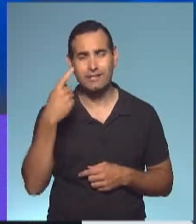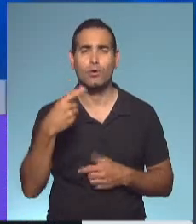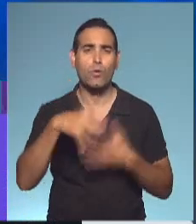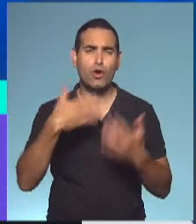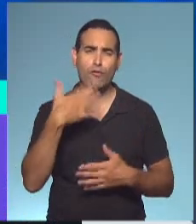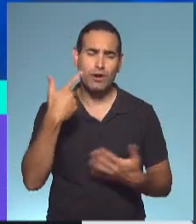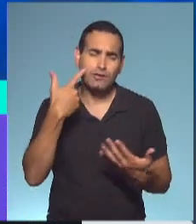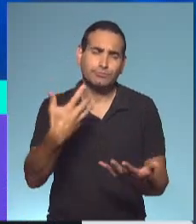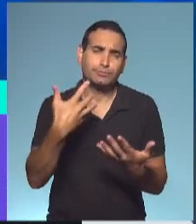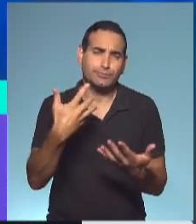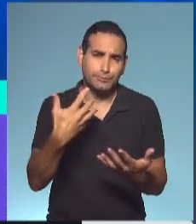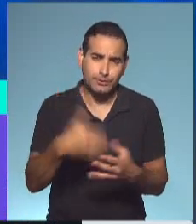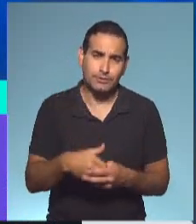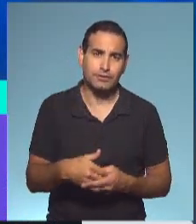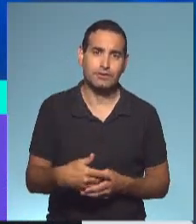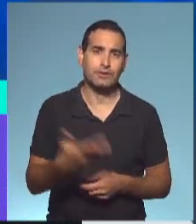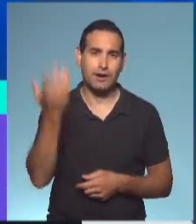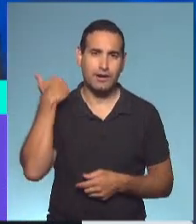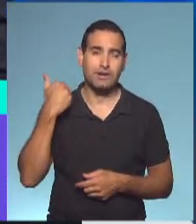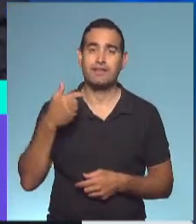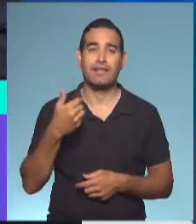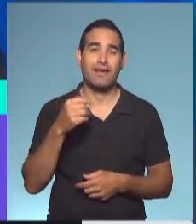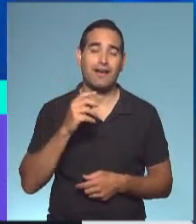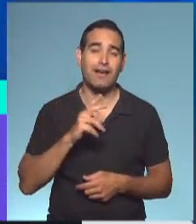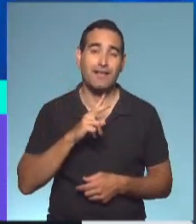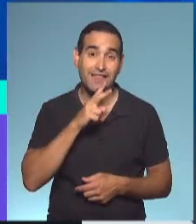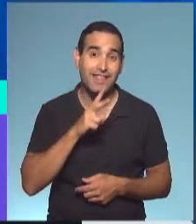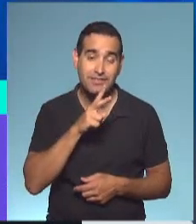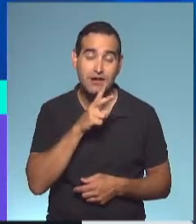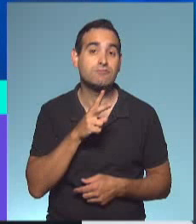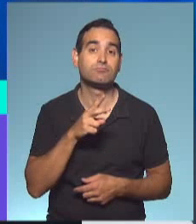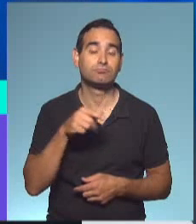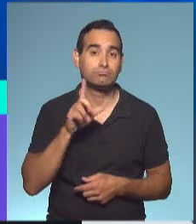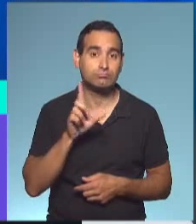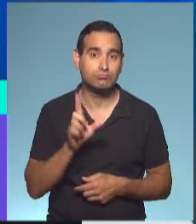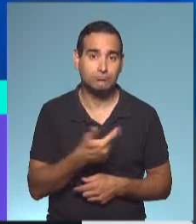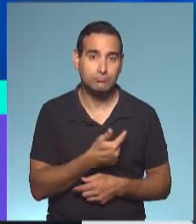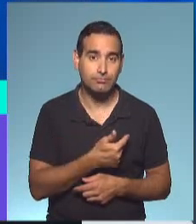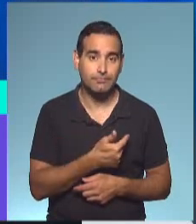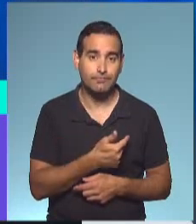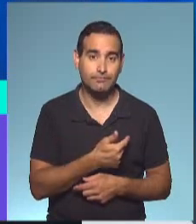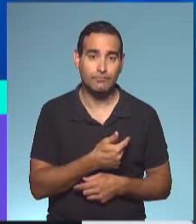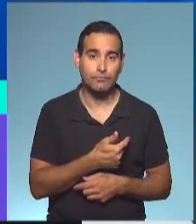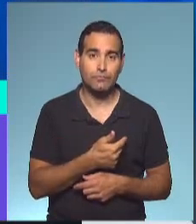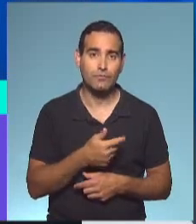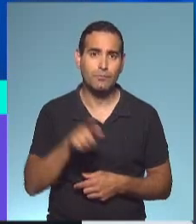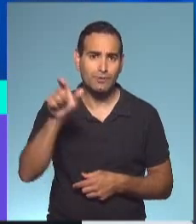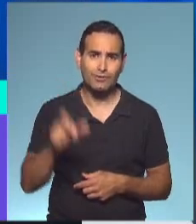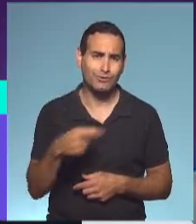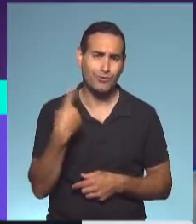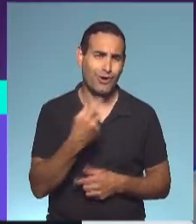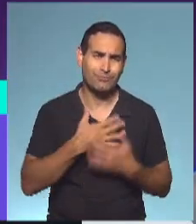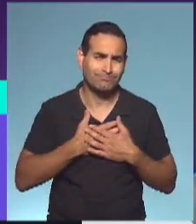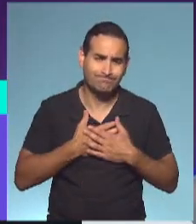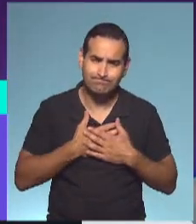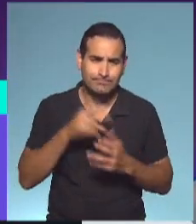Boca, surgido de las divisiones inferiores de Atlanta, increíble, un tipo muy querido, muy